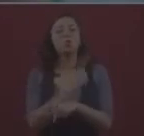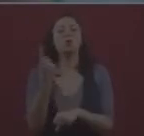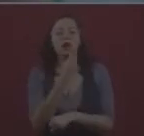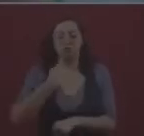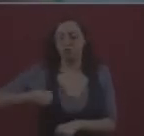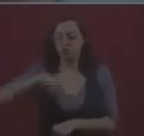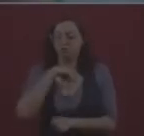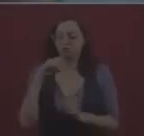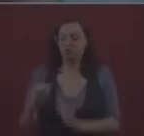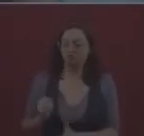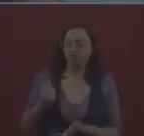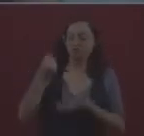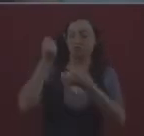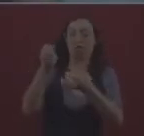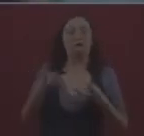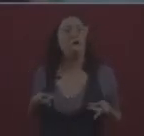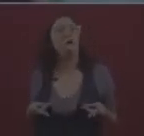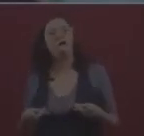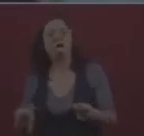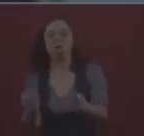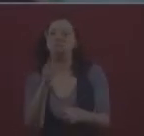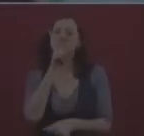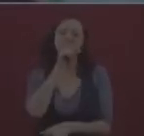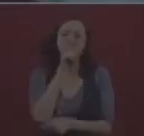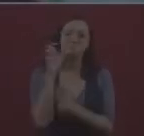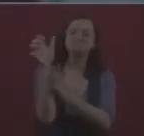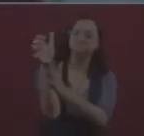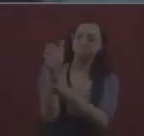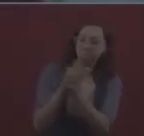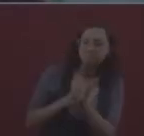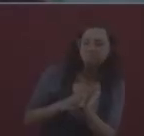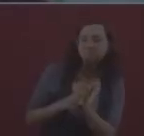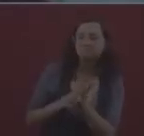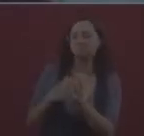del presupuesto. No hay